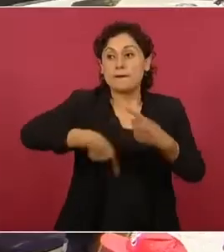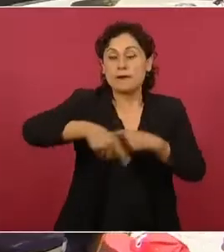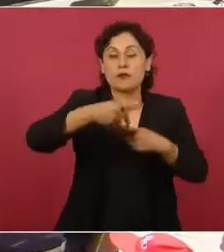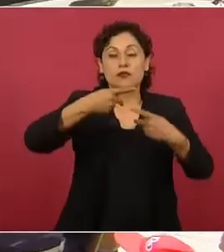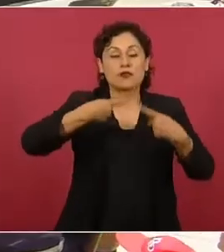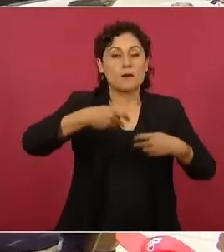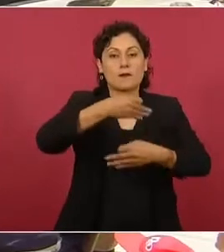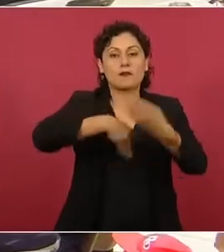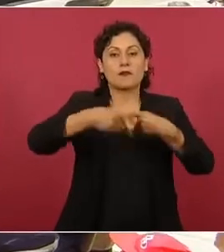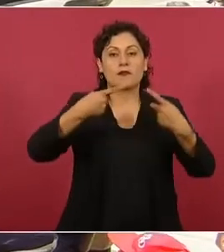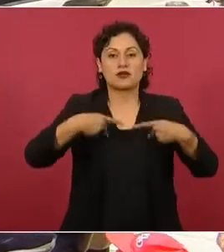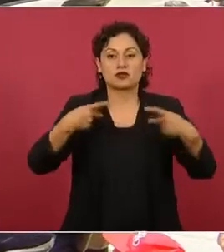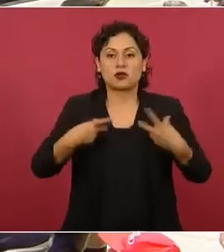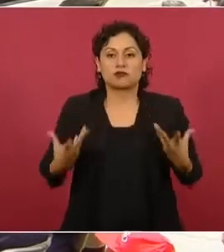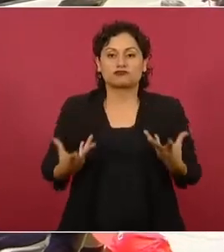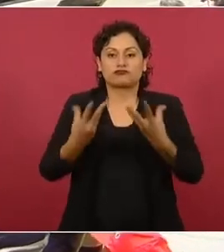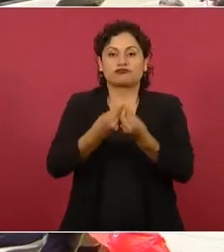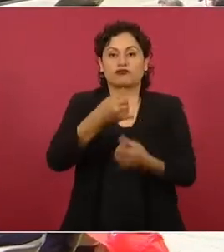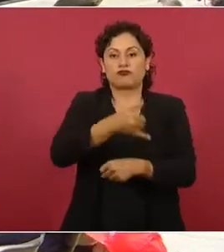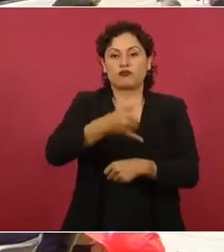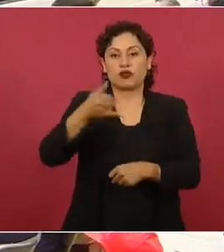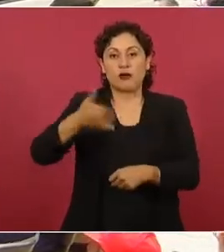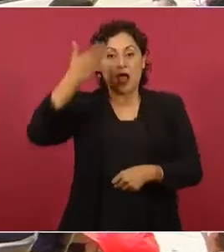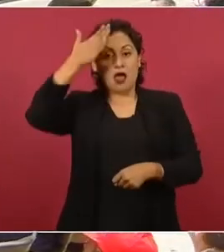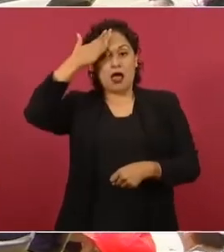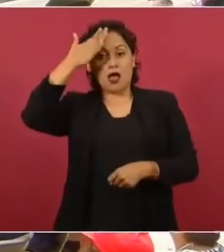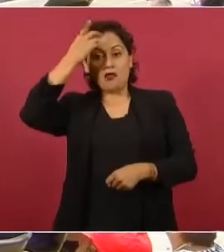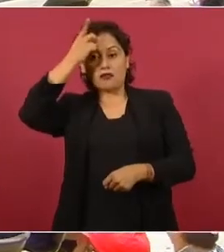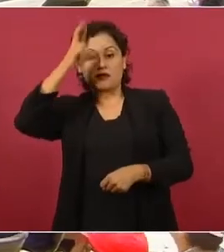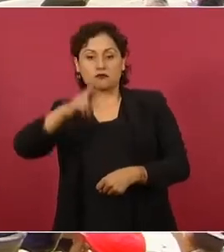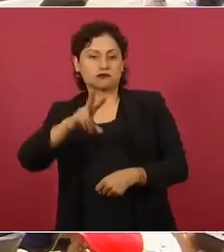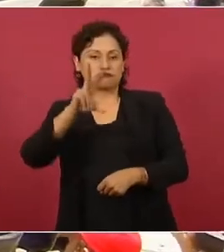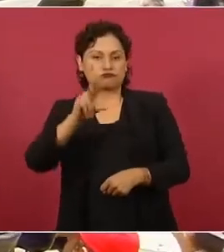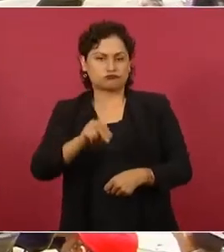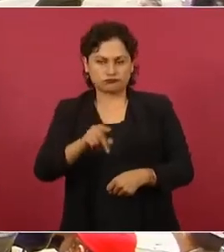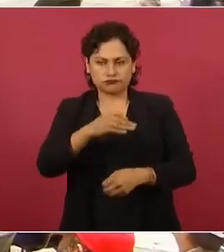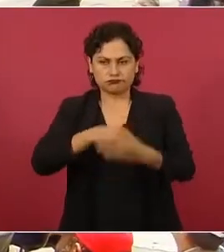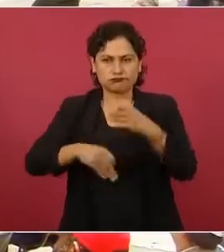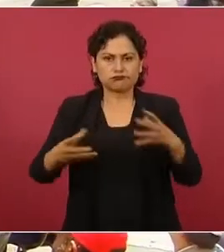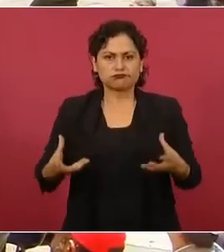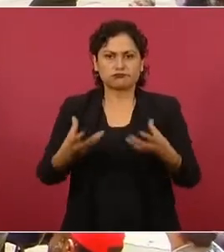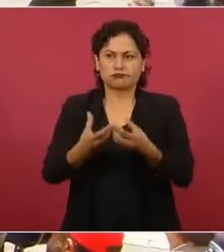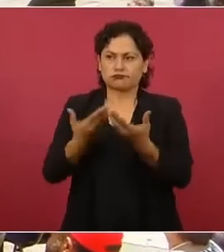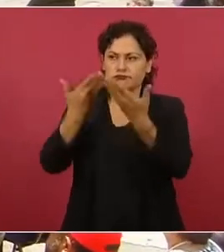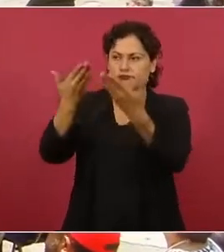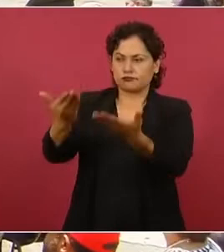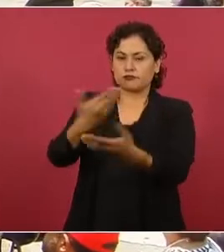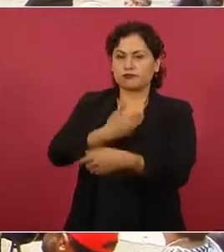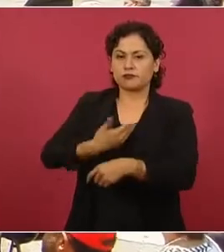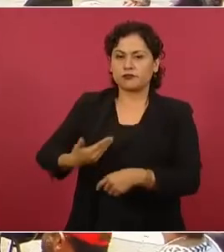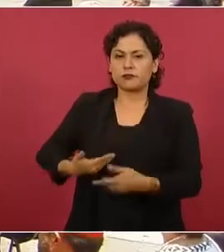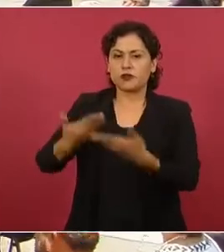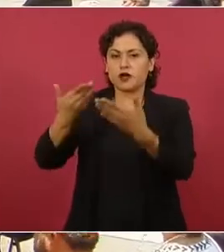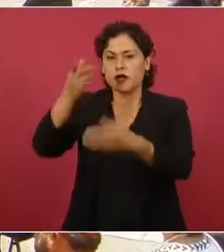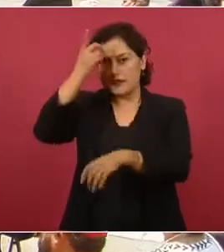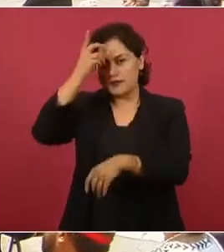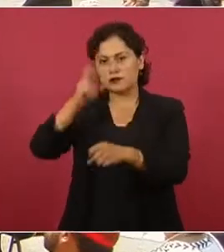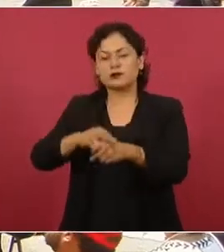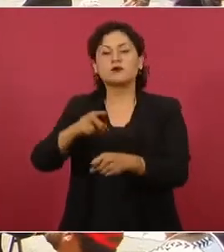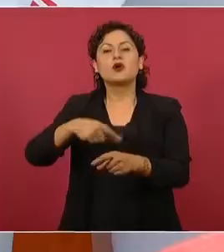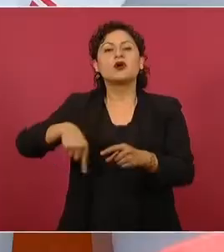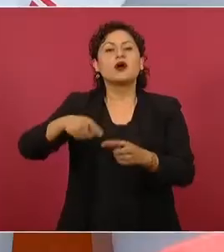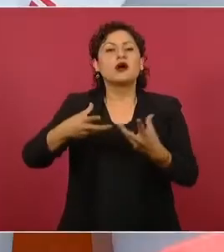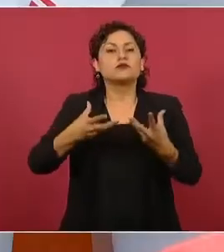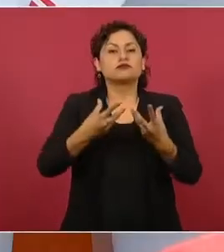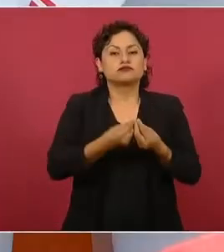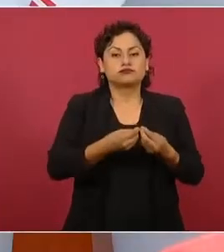presidente, señores asambleístas, este gobierno seguirá haciendo su parte. La agenda urbana y laboral son de vanguardia social y se han